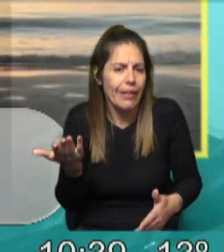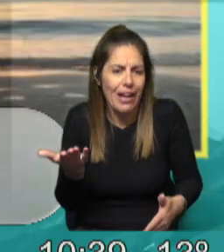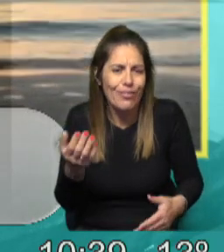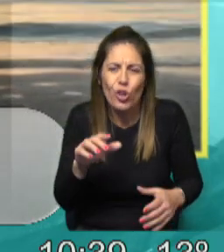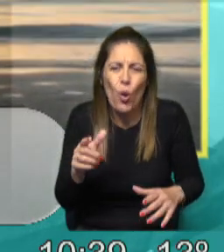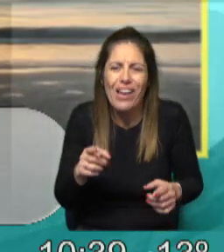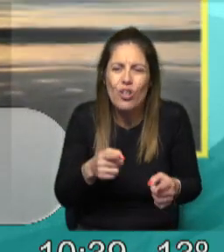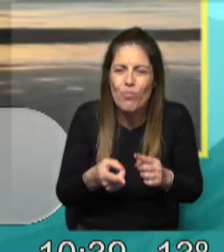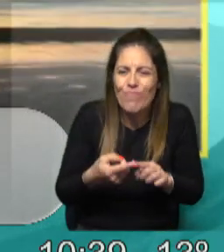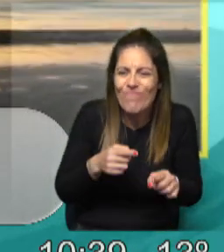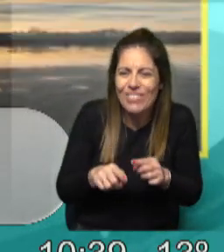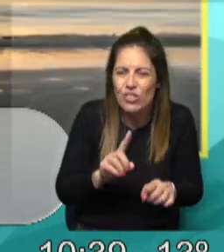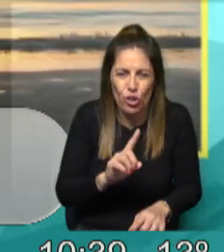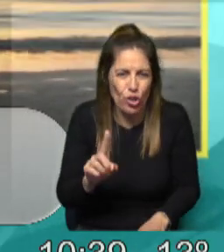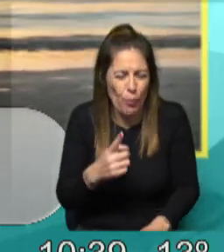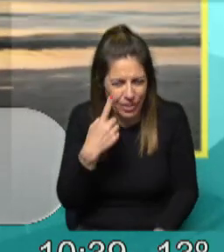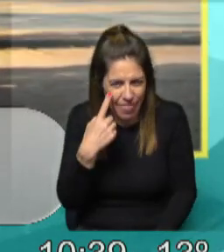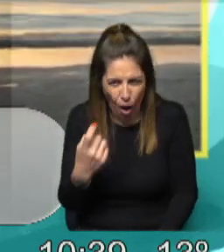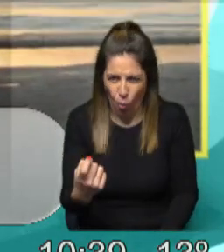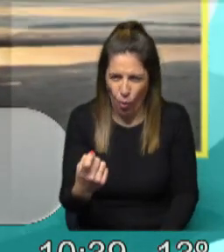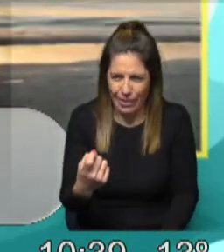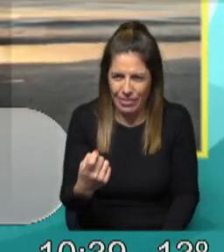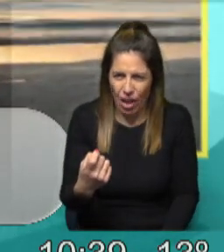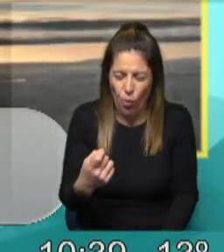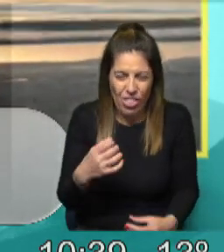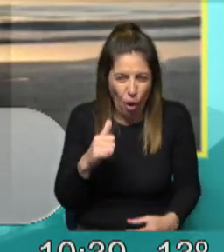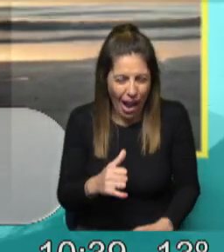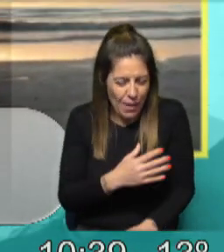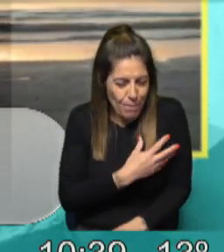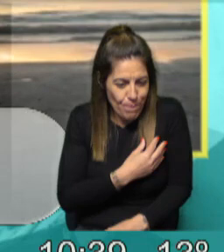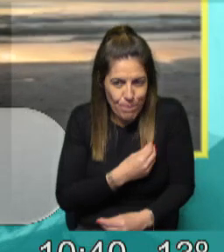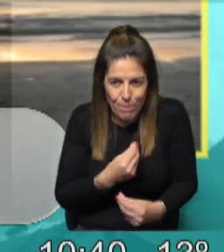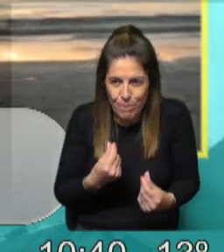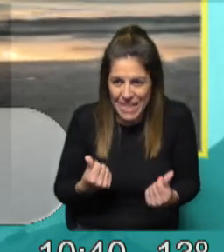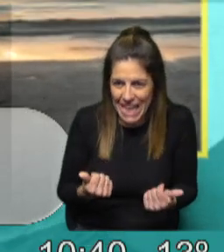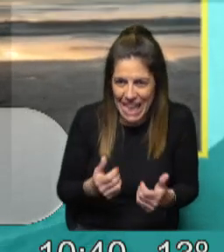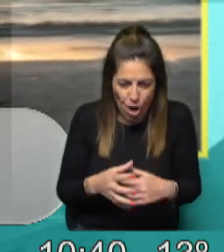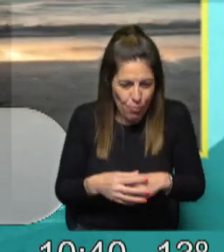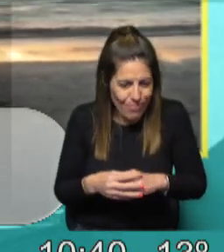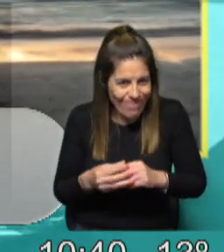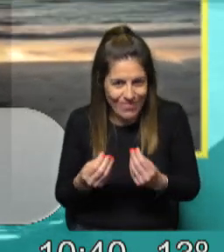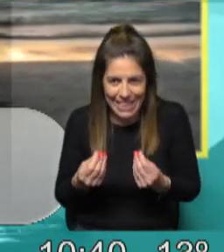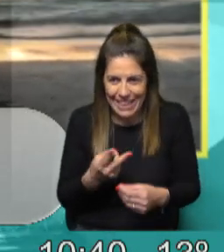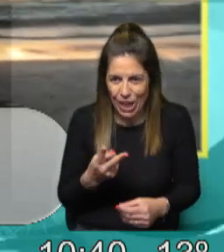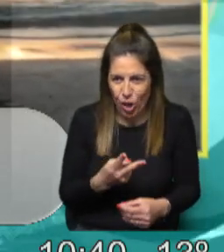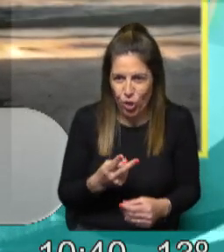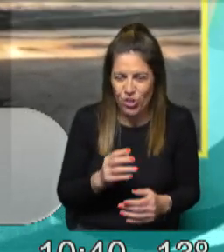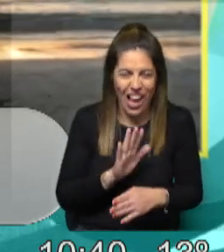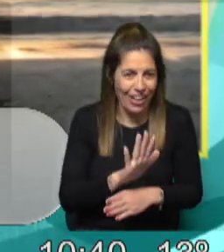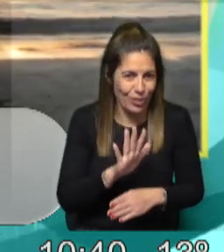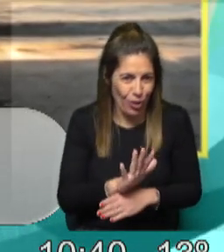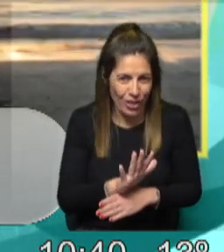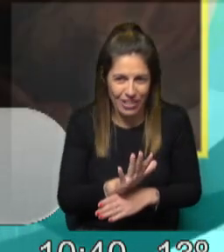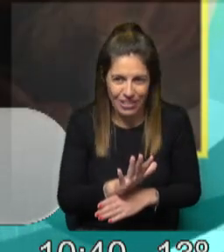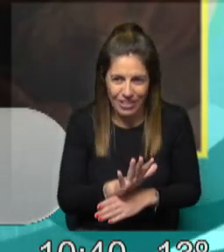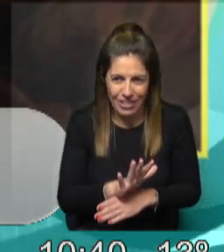hay feeling en ningún momento. Vos te das cuenta cuando hay piel entre los actores. Y yo acá vi, parece un... Bueno, perdón,